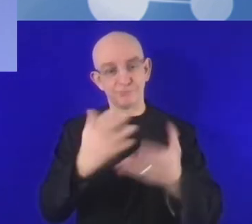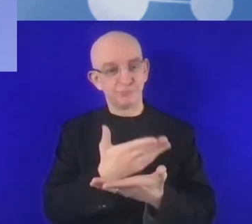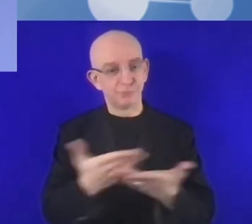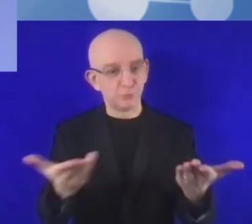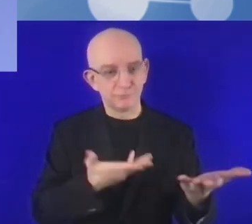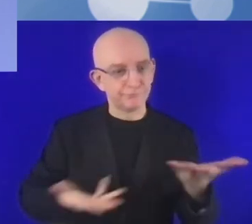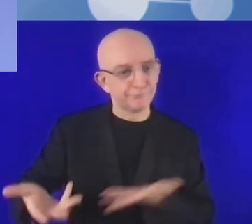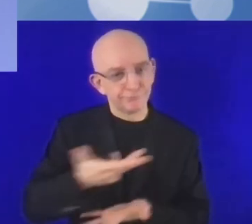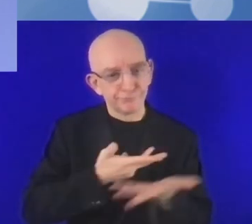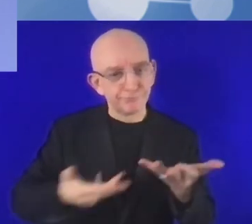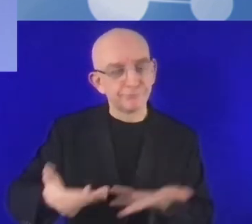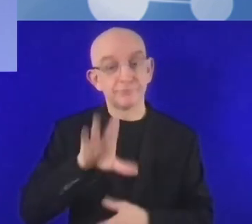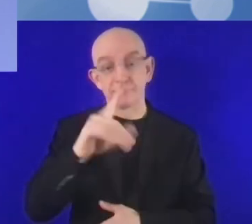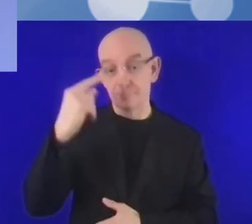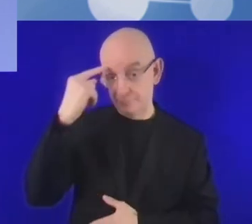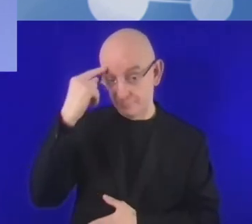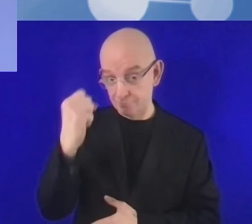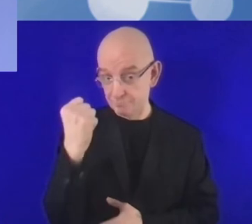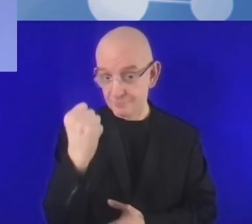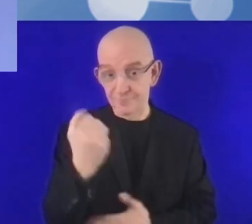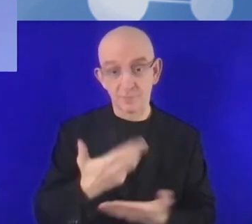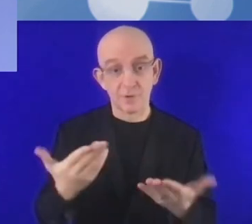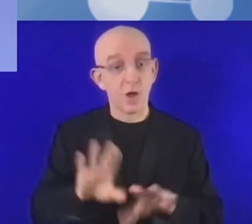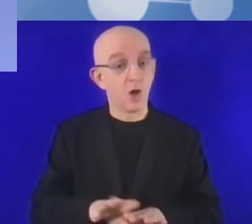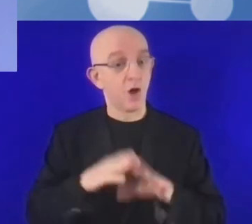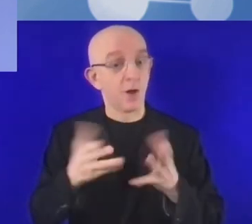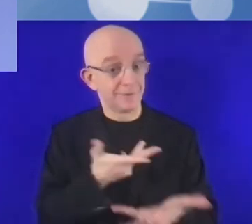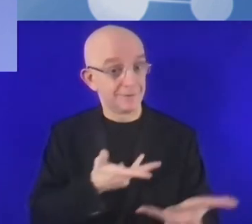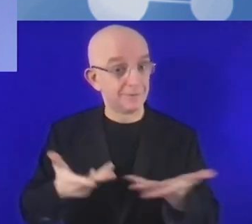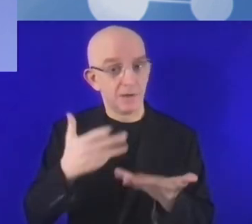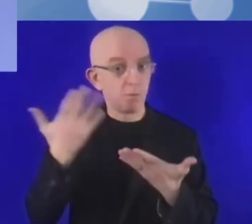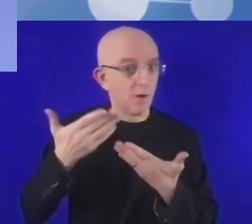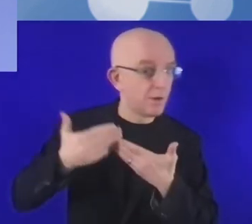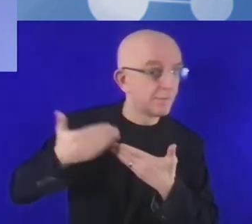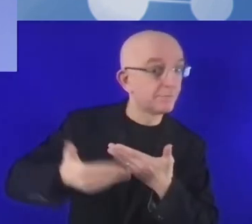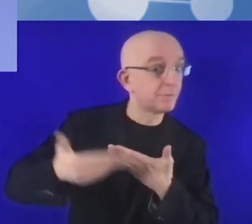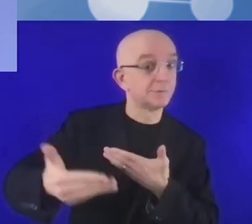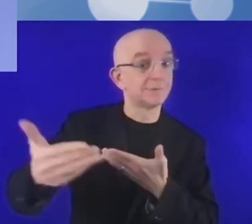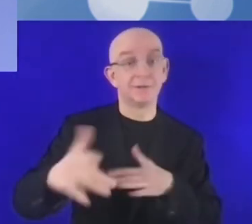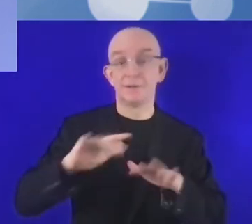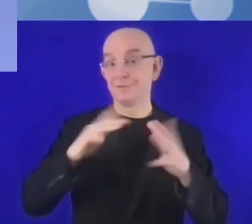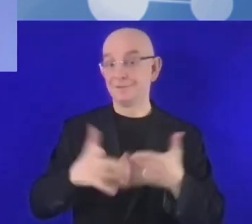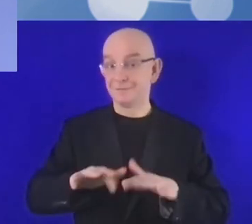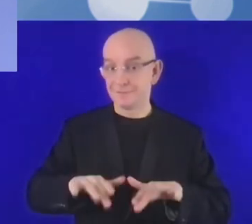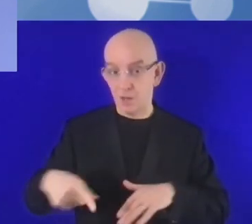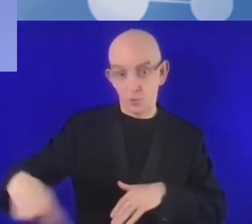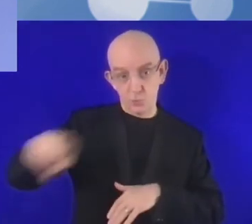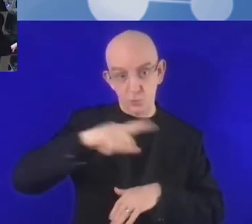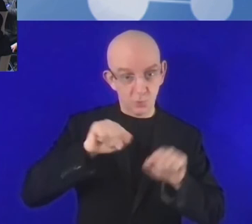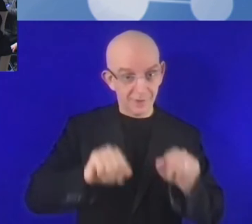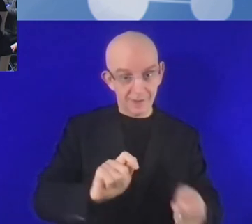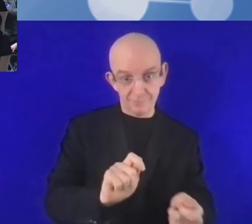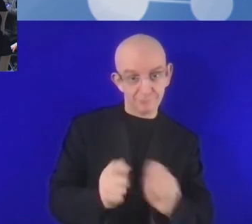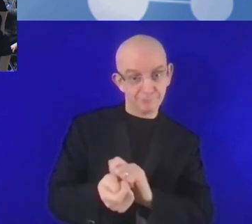con un debate muy fructífero, debate abierto sobre el futuro del Internet, así